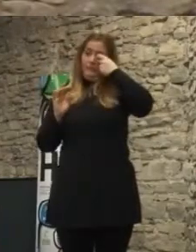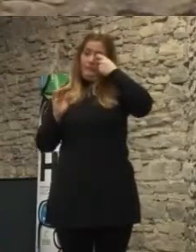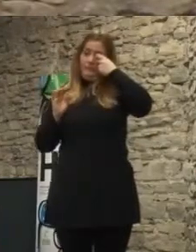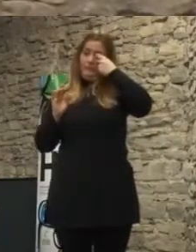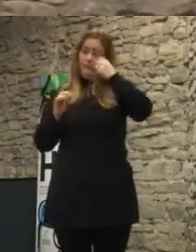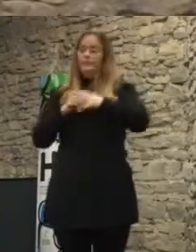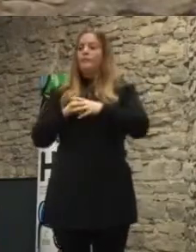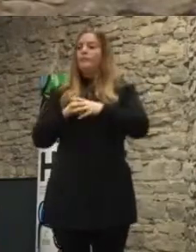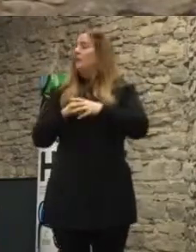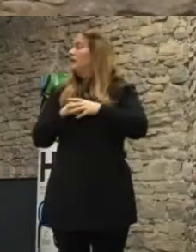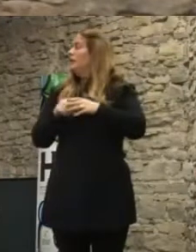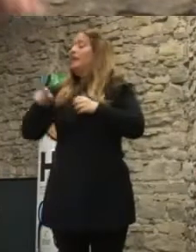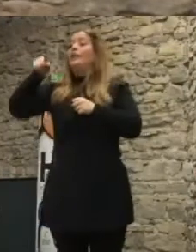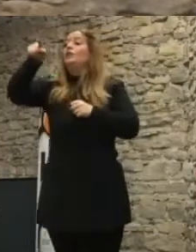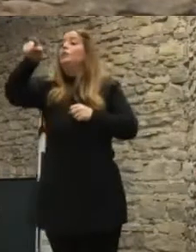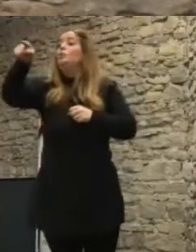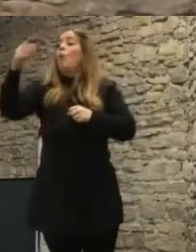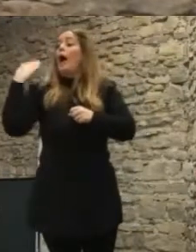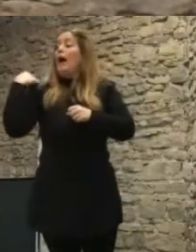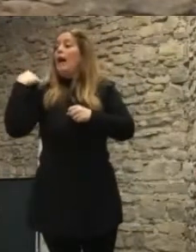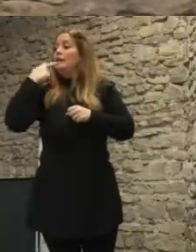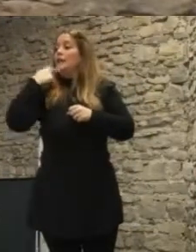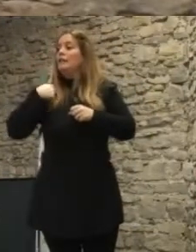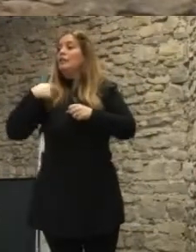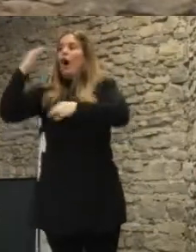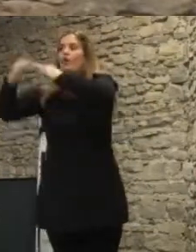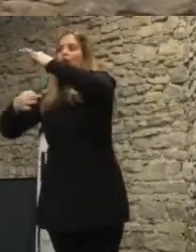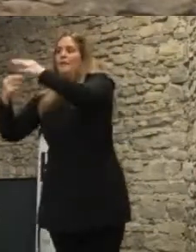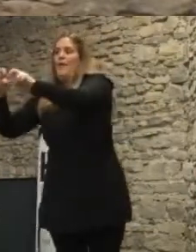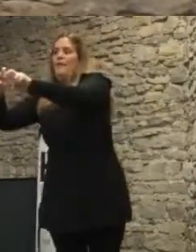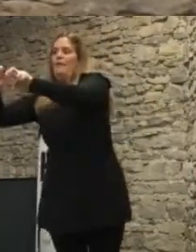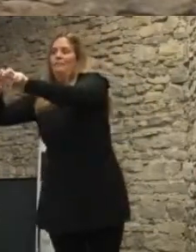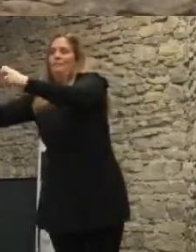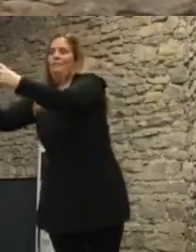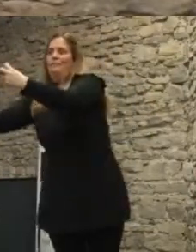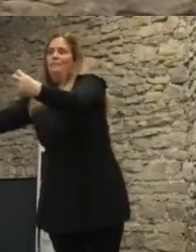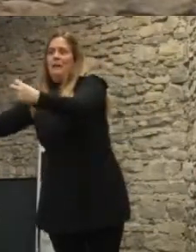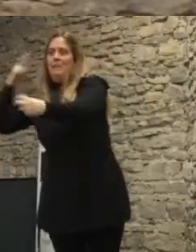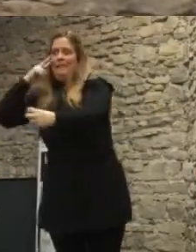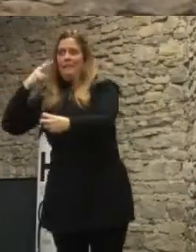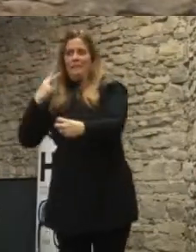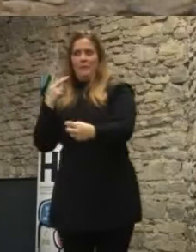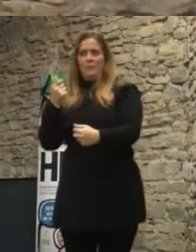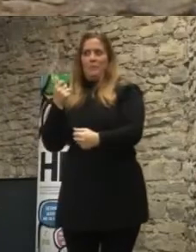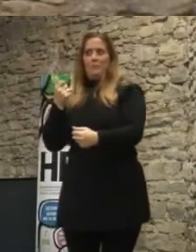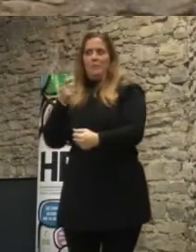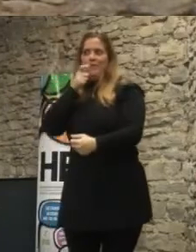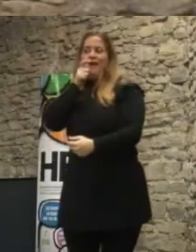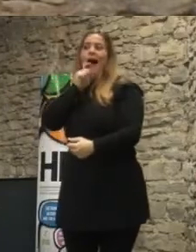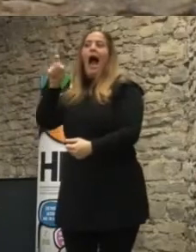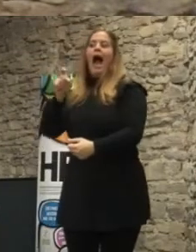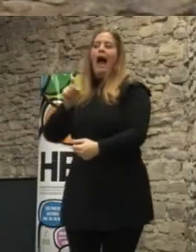y me está mirando la organización de la misma forma amenazante que os estaba mirando a vosotros antes.